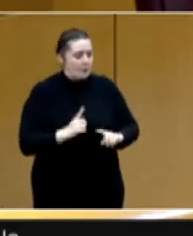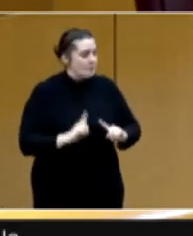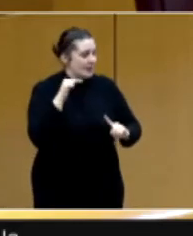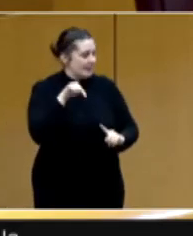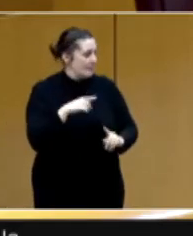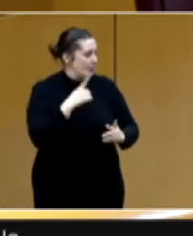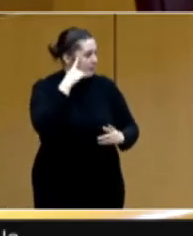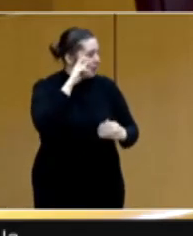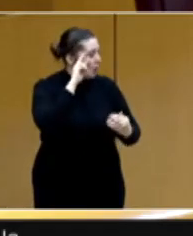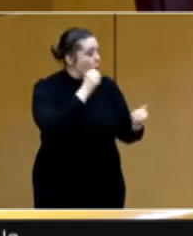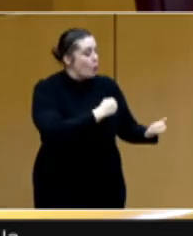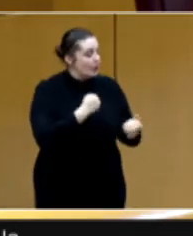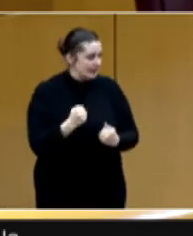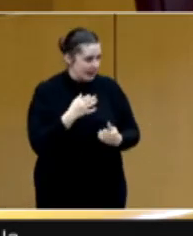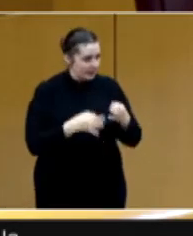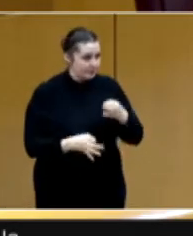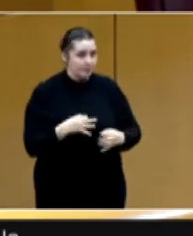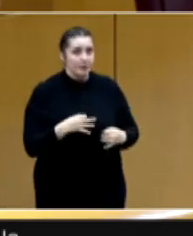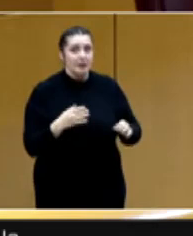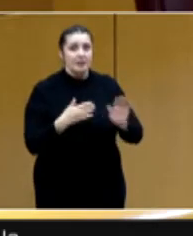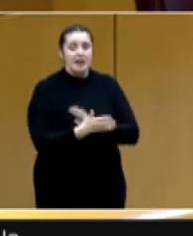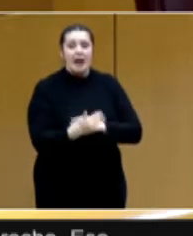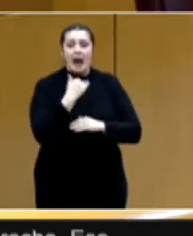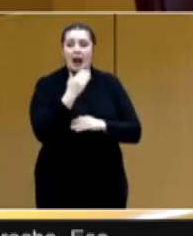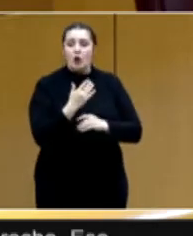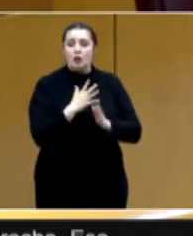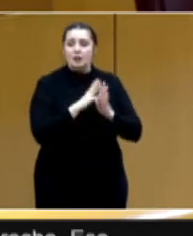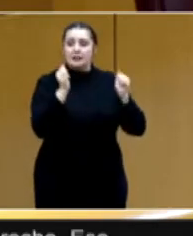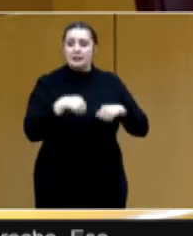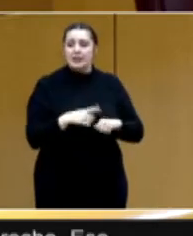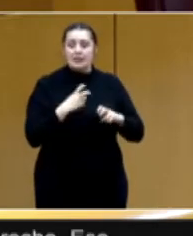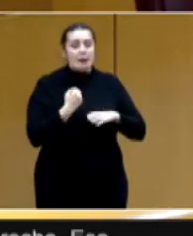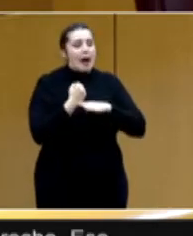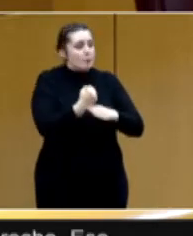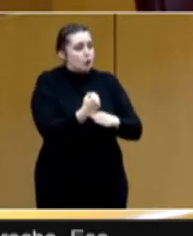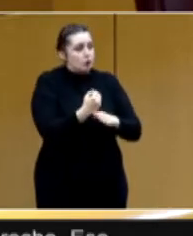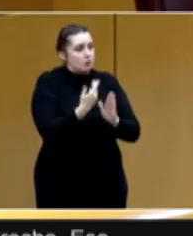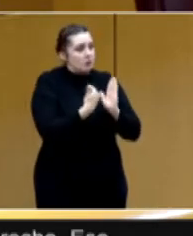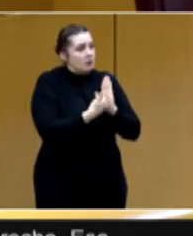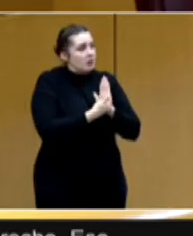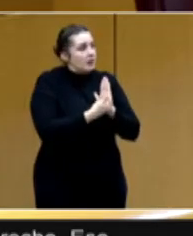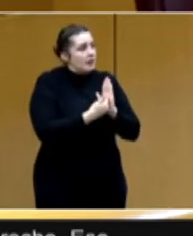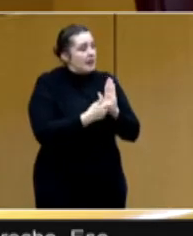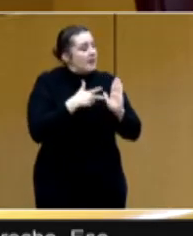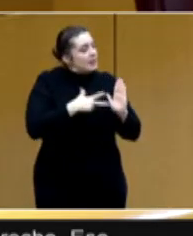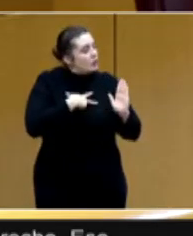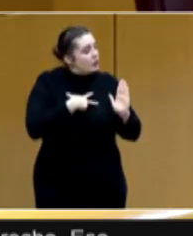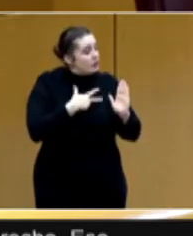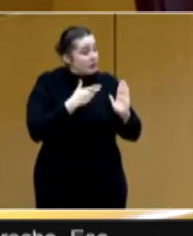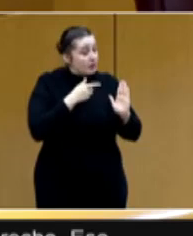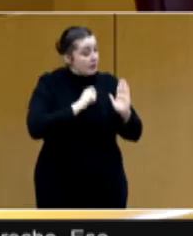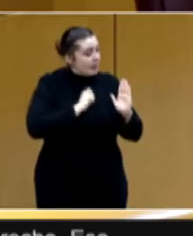señalaba torcuato no hay tratados de derecho civil sobre los apoyos efectivamente Pero lo que sí hay es